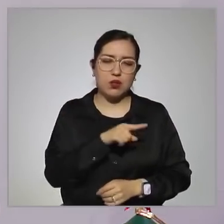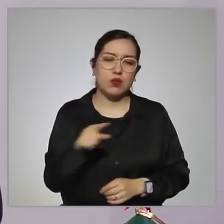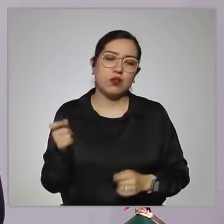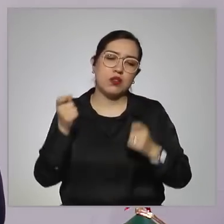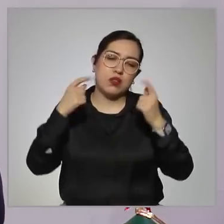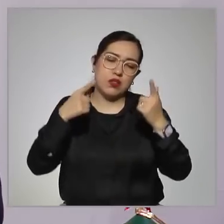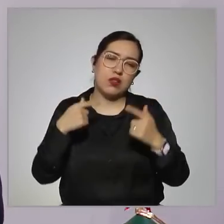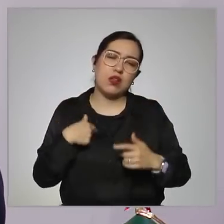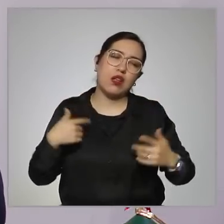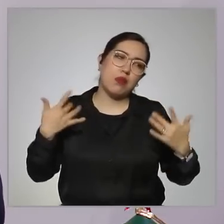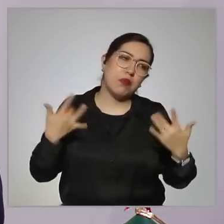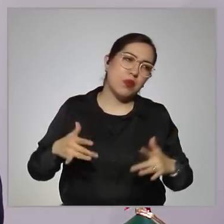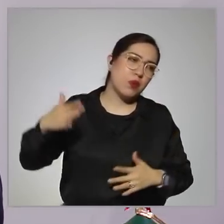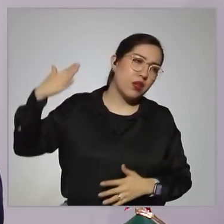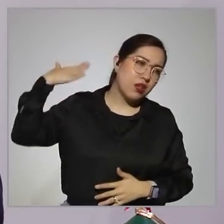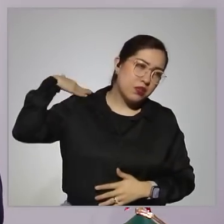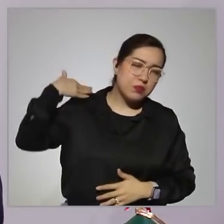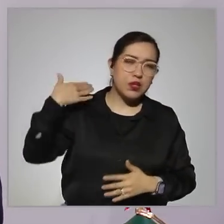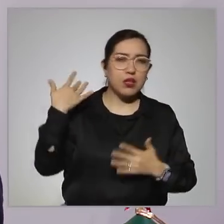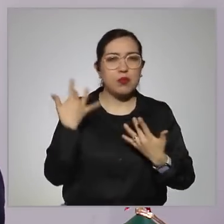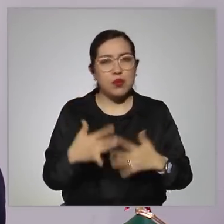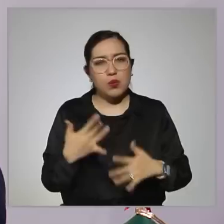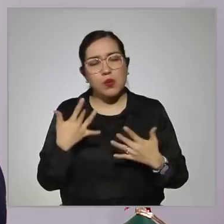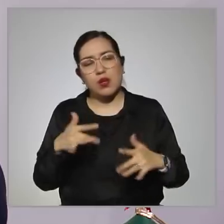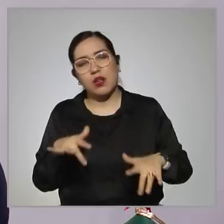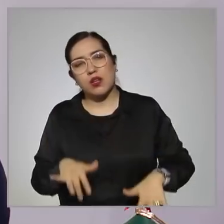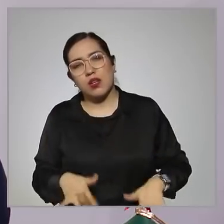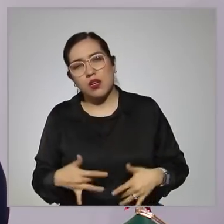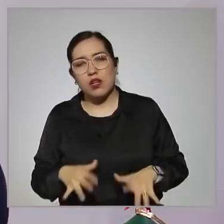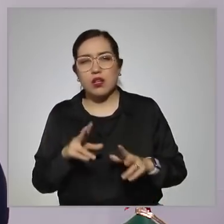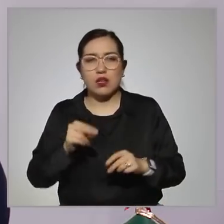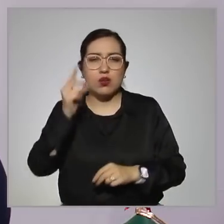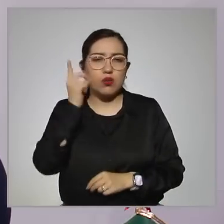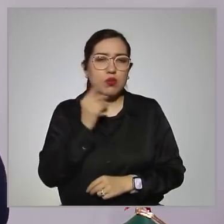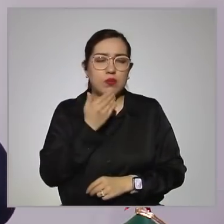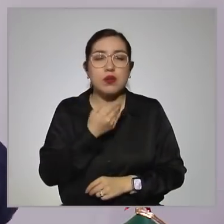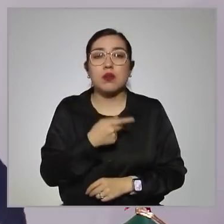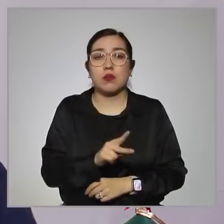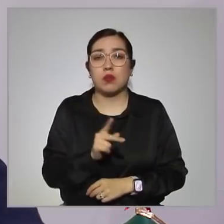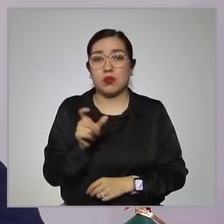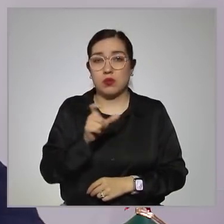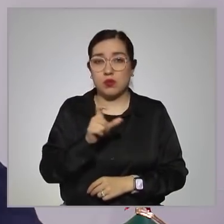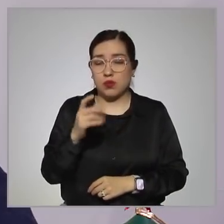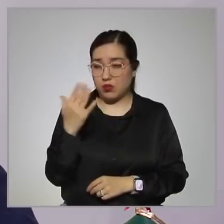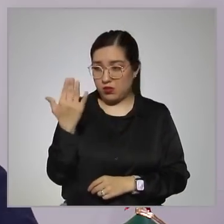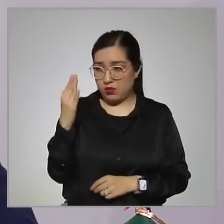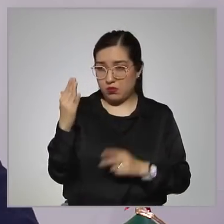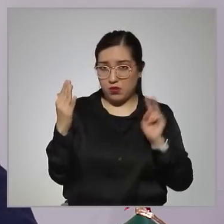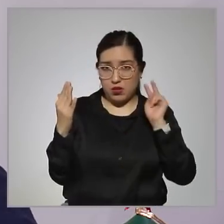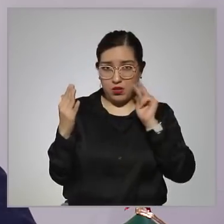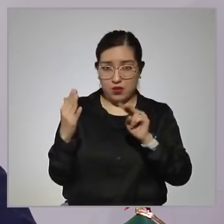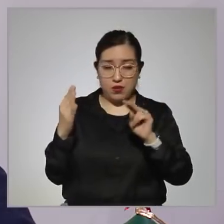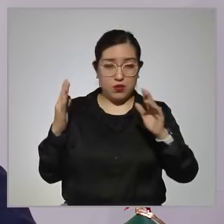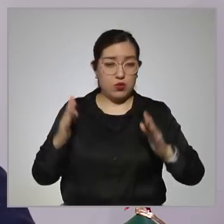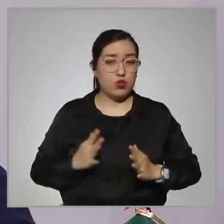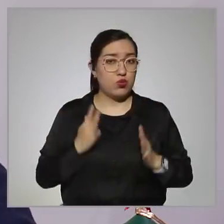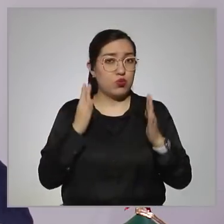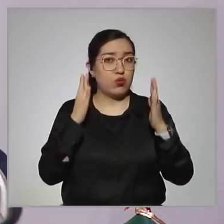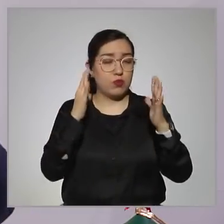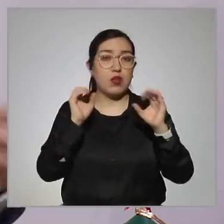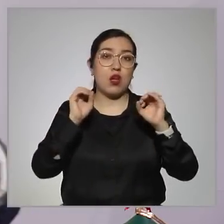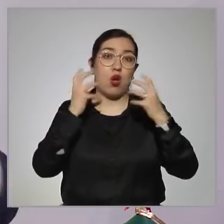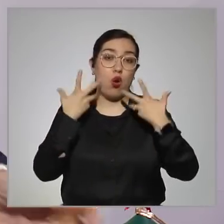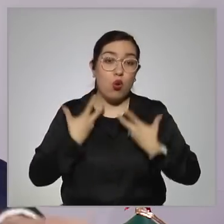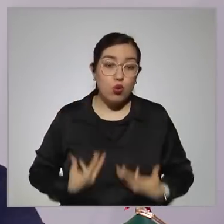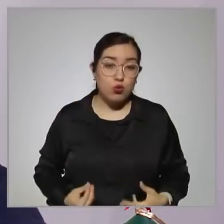que si te duele la espalda, que si te duele esto, que no dormiste bien. Una vez que te asomas al espejo, el primer susto que te llevas